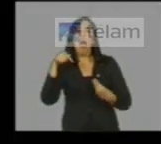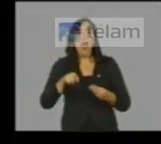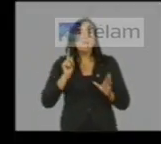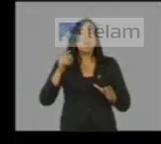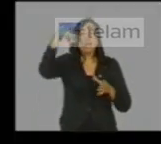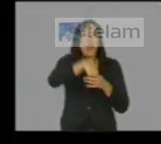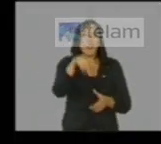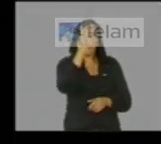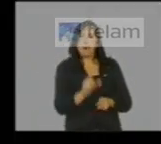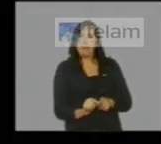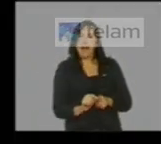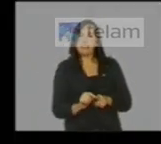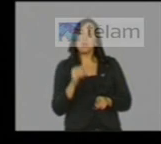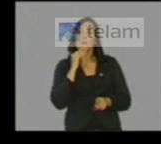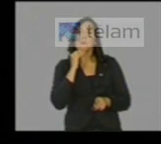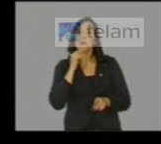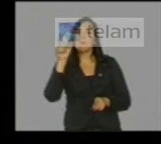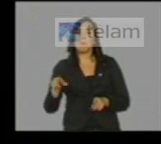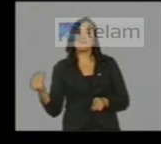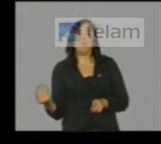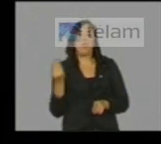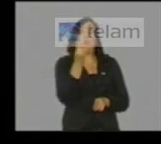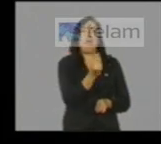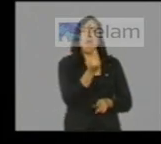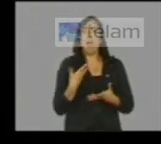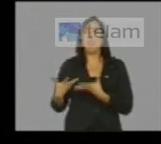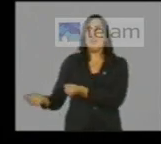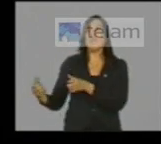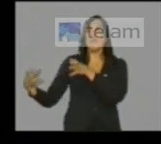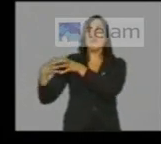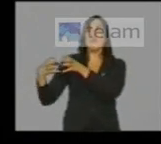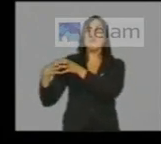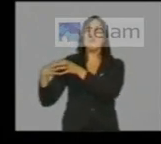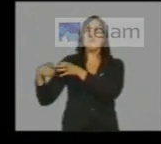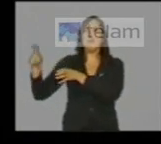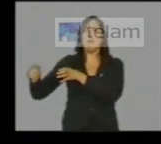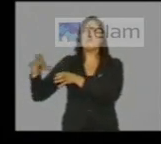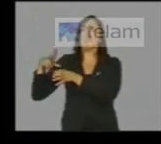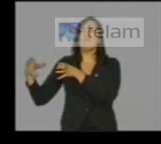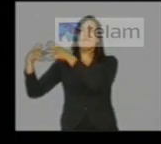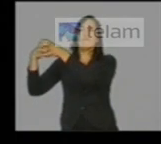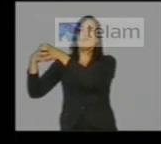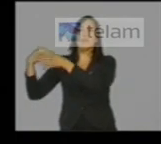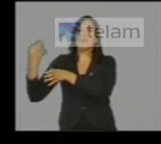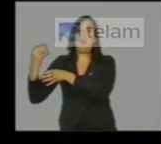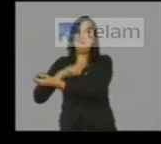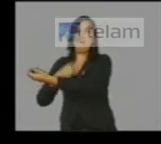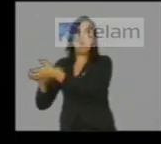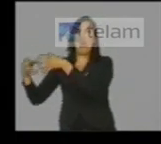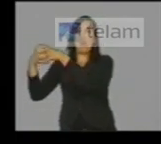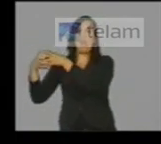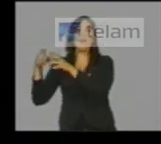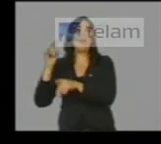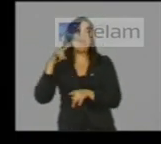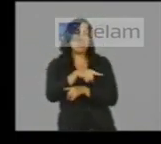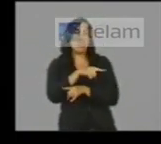y gobiernan en nombre de esos intereses, traicionando los intereses del pueblo y de la patria. Nos ha pasado.